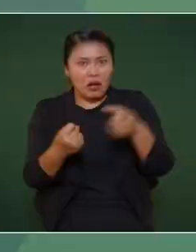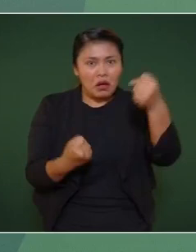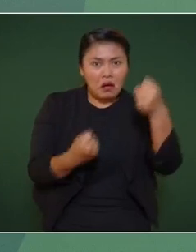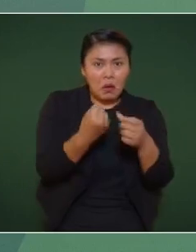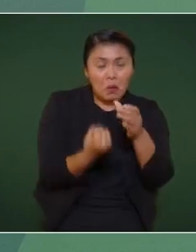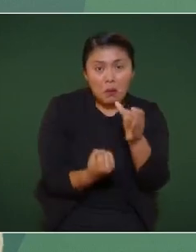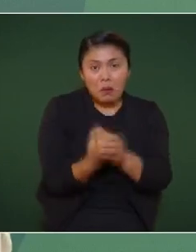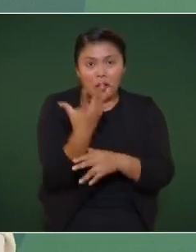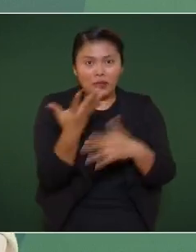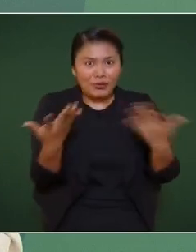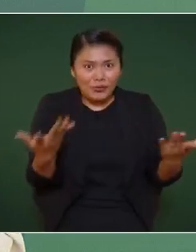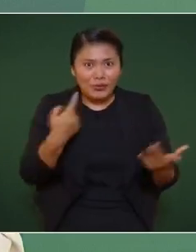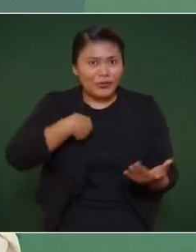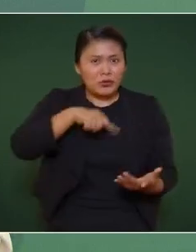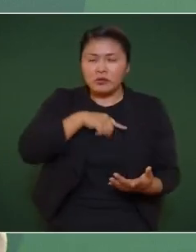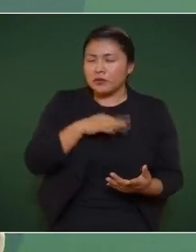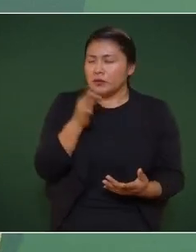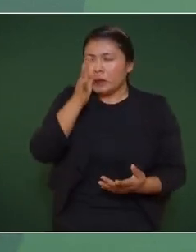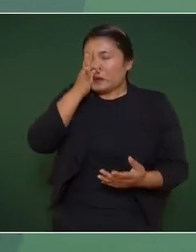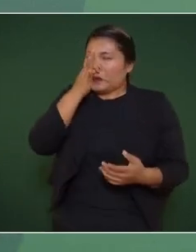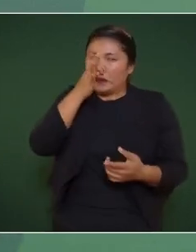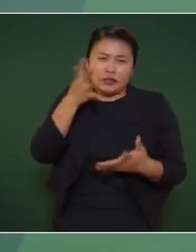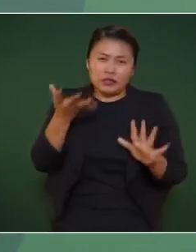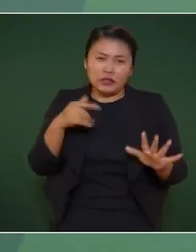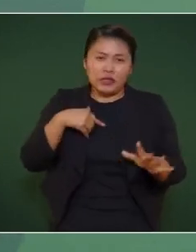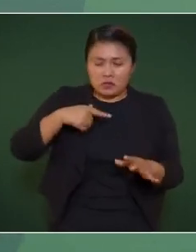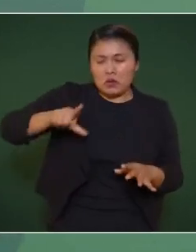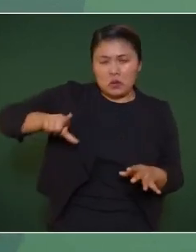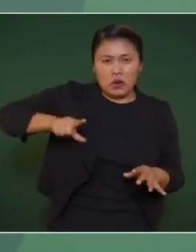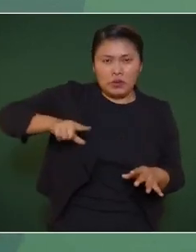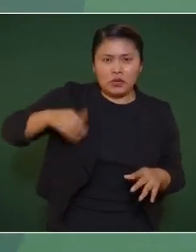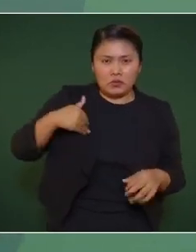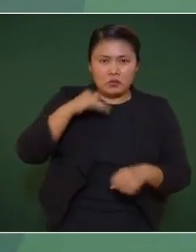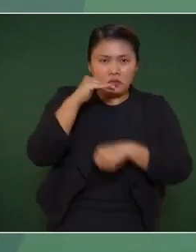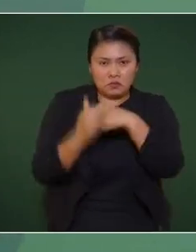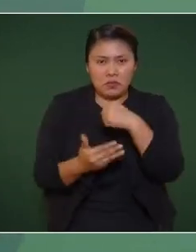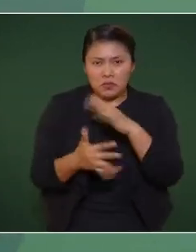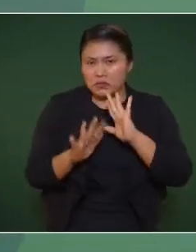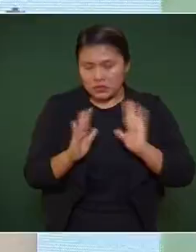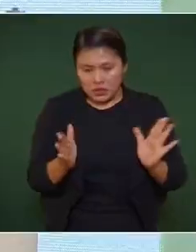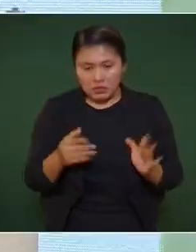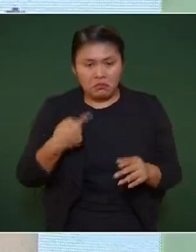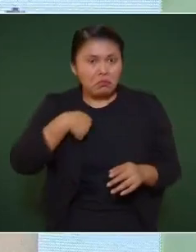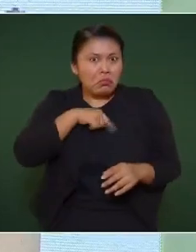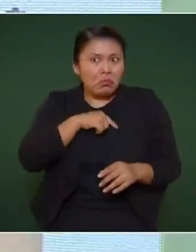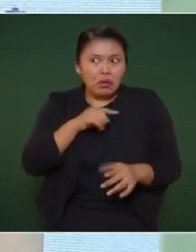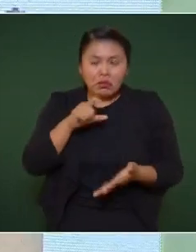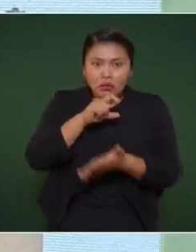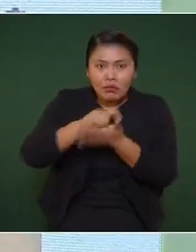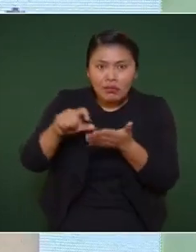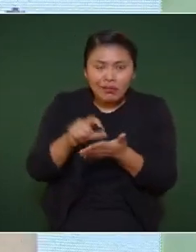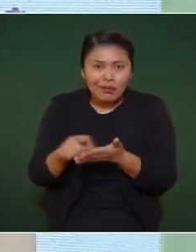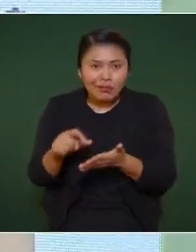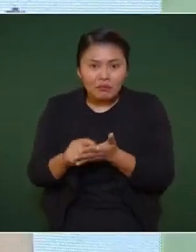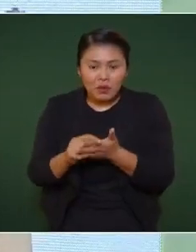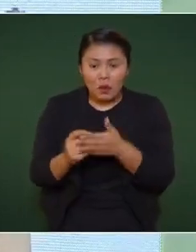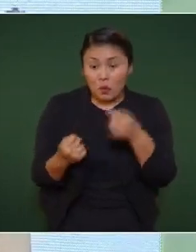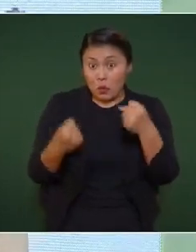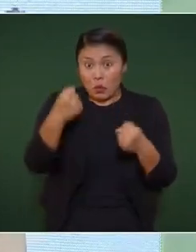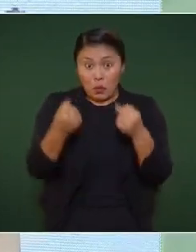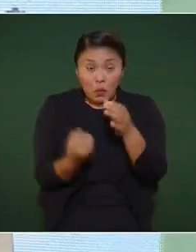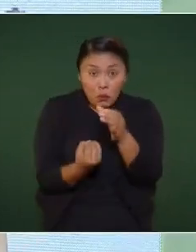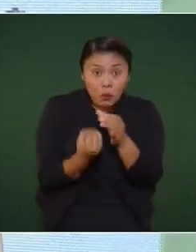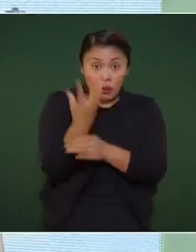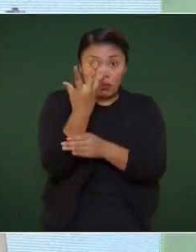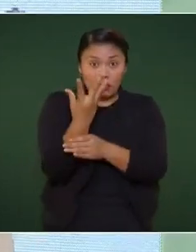Nosotros ya estamos por terminar el gobierno. No hemos comprado un solo vehículo nuevo